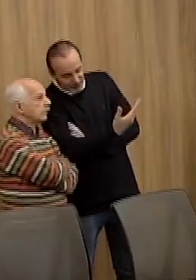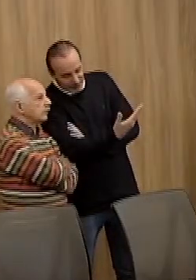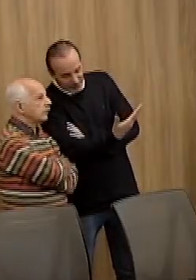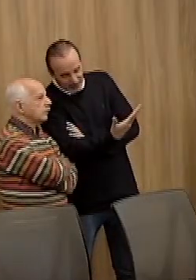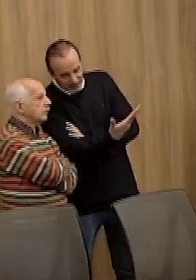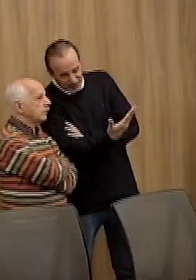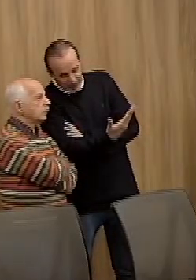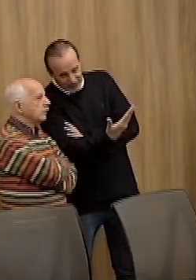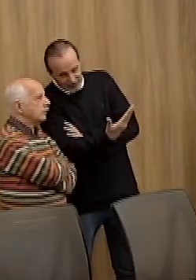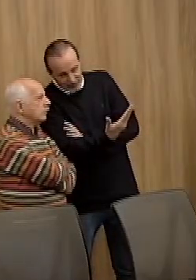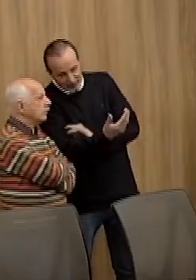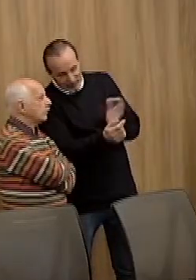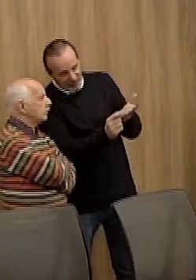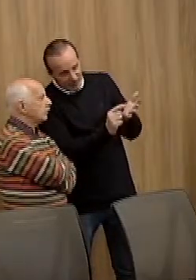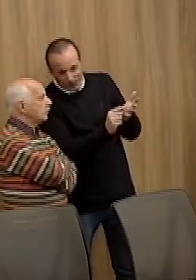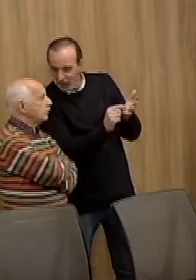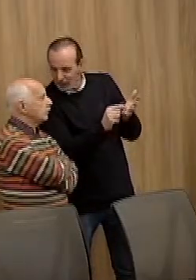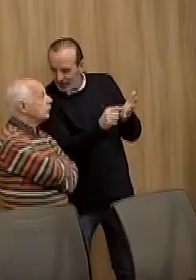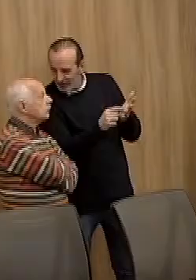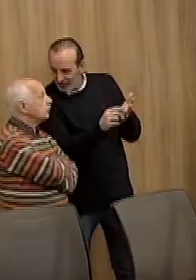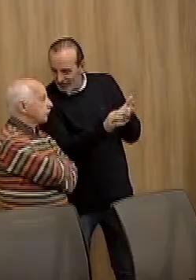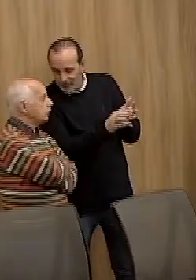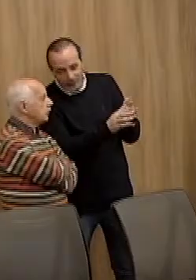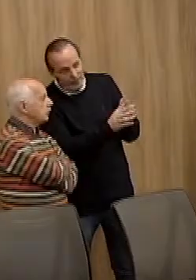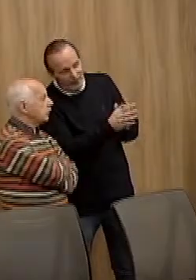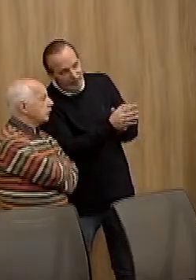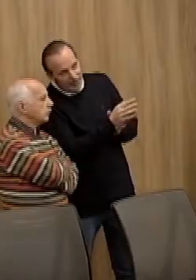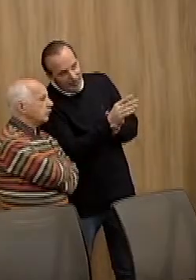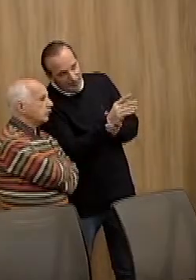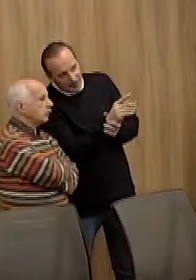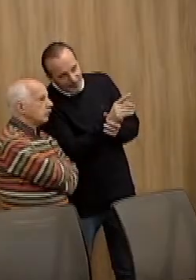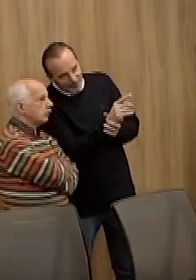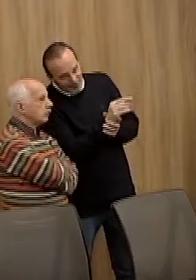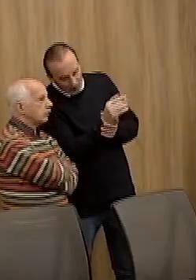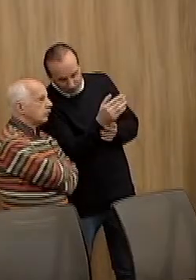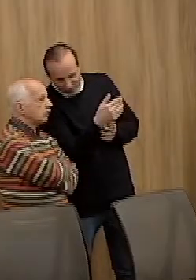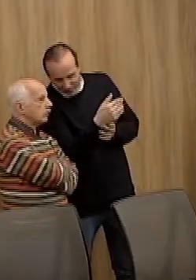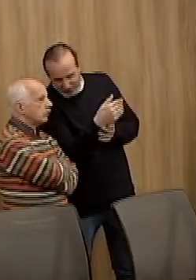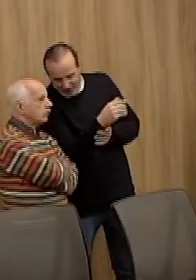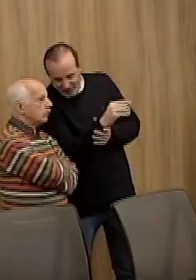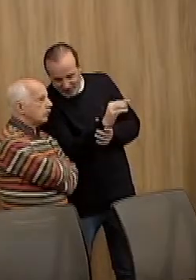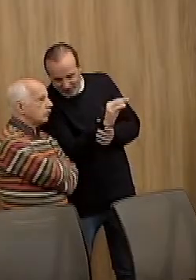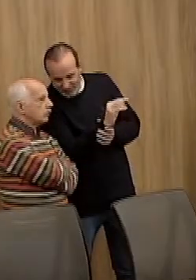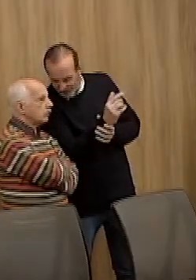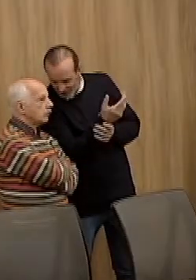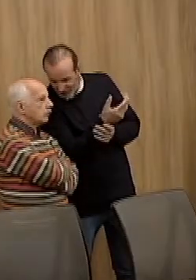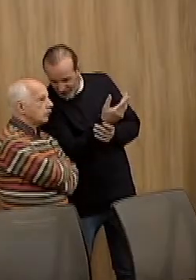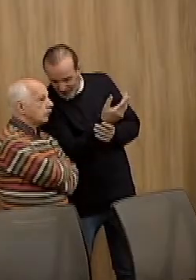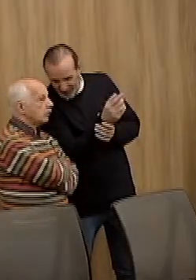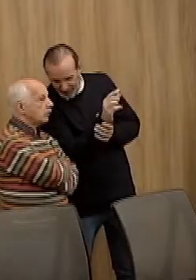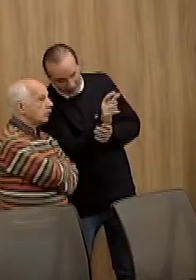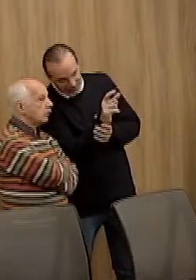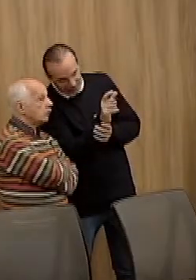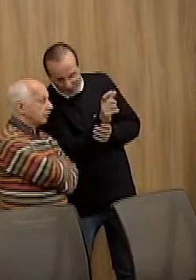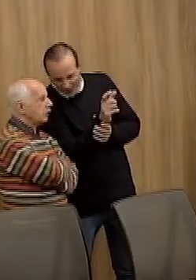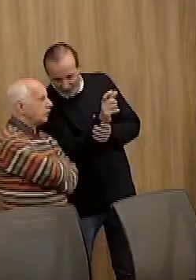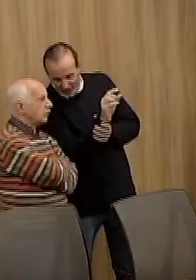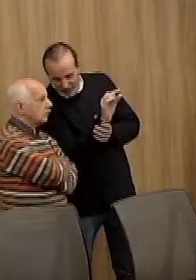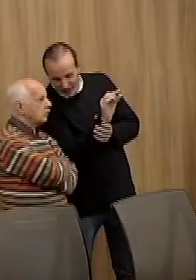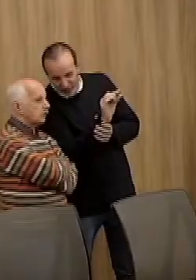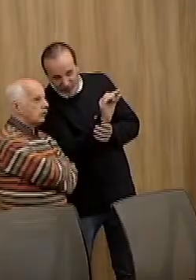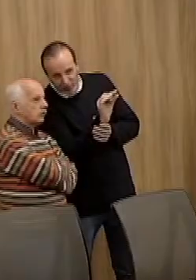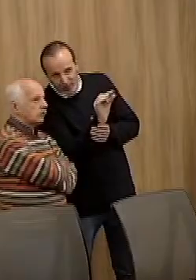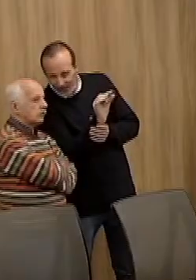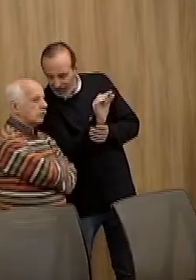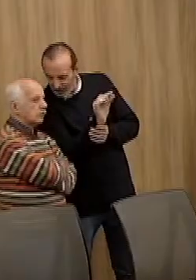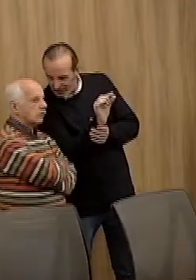raíz de lo que había sucedido precisamente con Bahía Blanca. Sí. Y otro dato, ayer hablé justamente con un diputado de Democracia para Siempre, que viste que han coincidido, vos